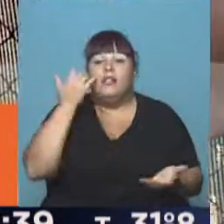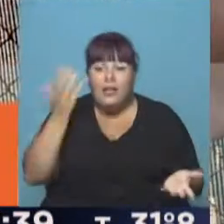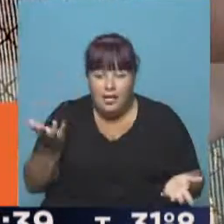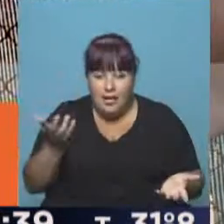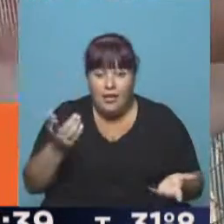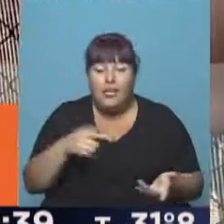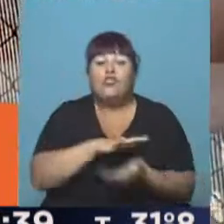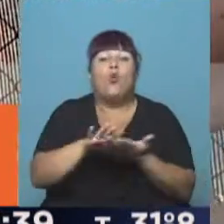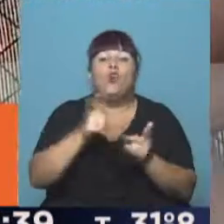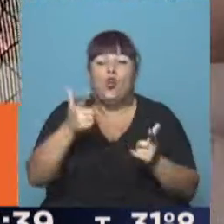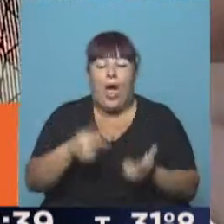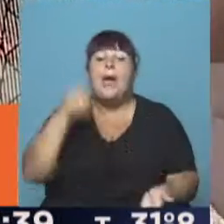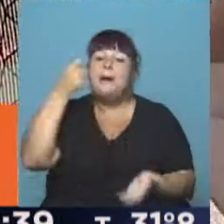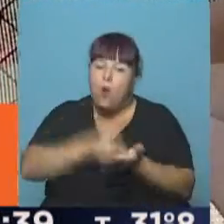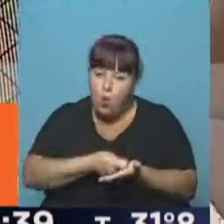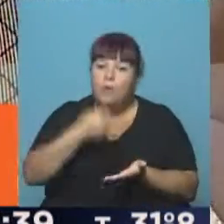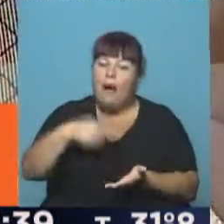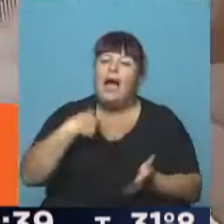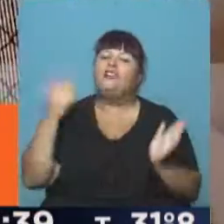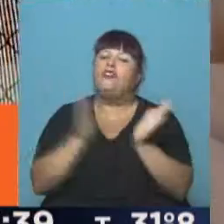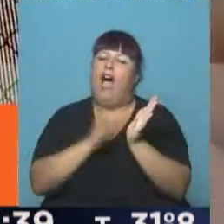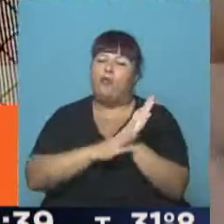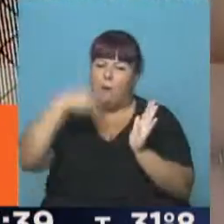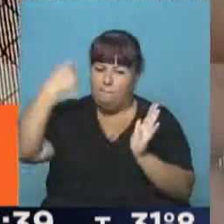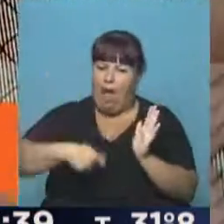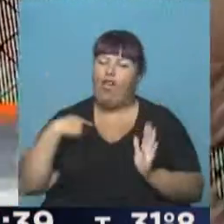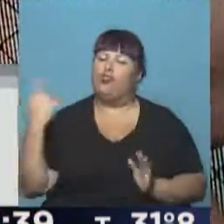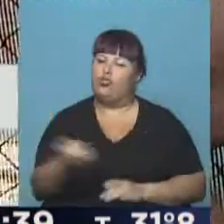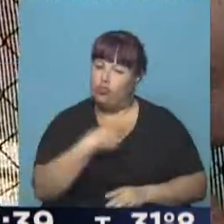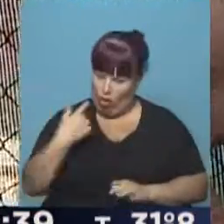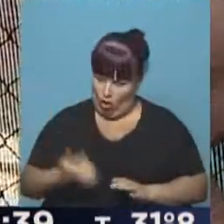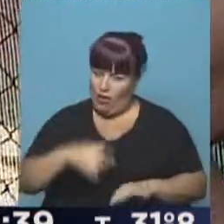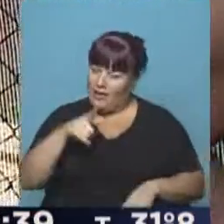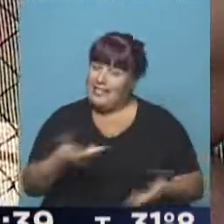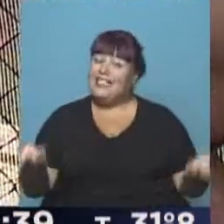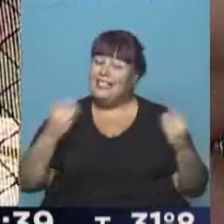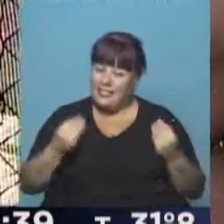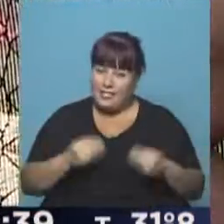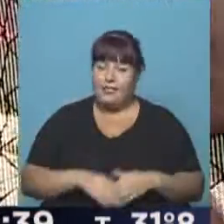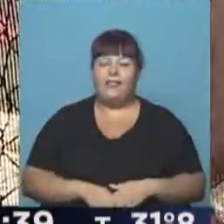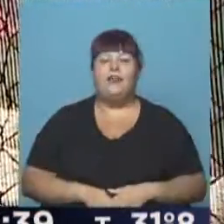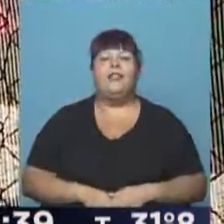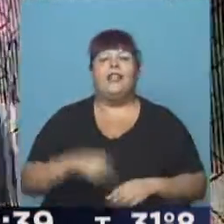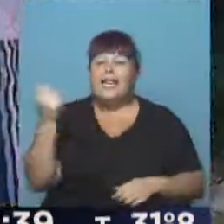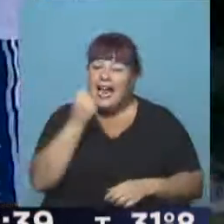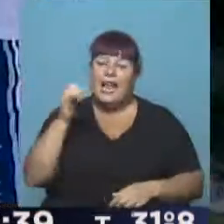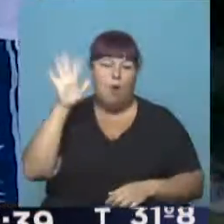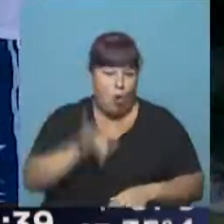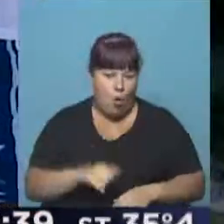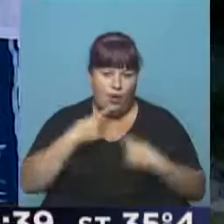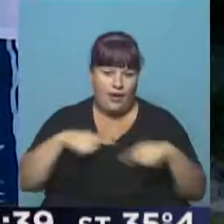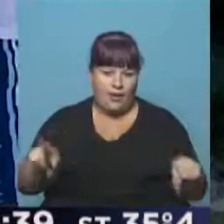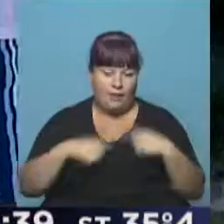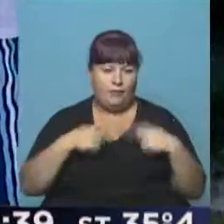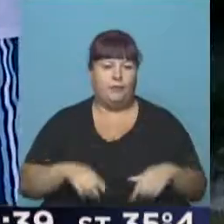hay respuesta. Se paga la luz, porque tenemos toda la luz paga. Eso es lo más triste, porque queremos la luz.